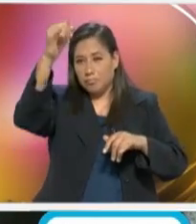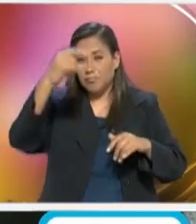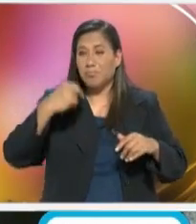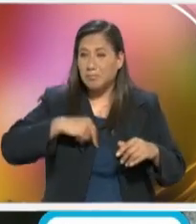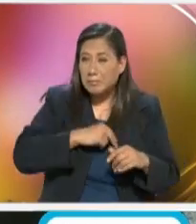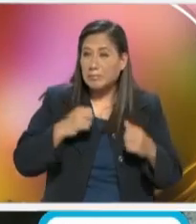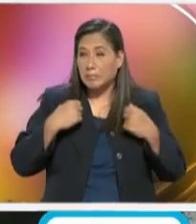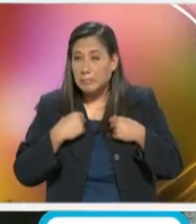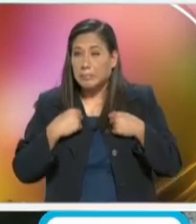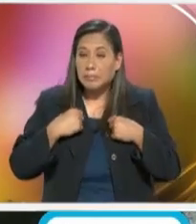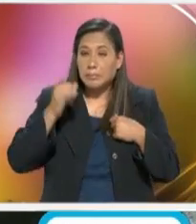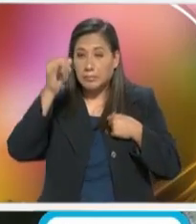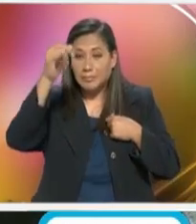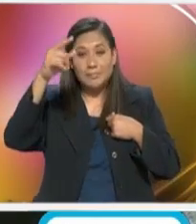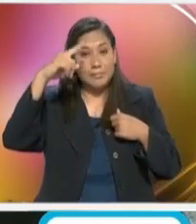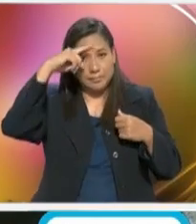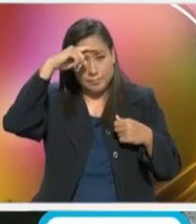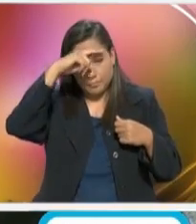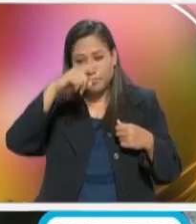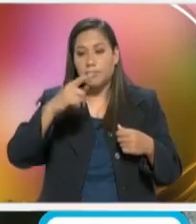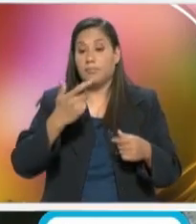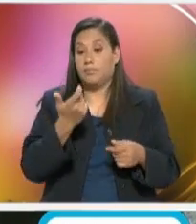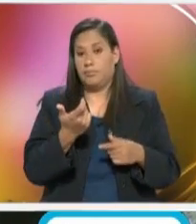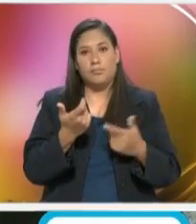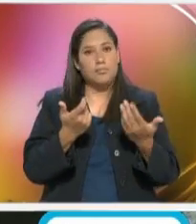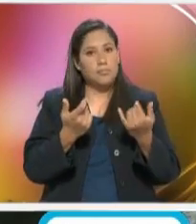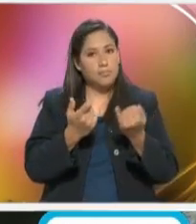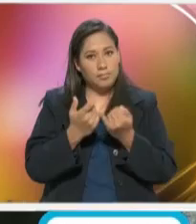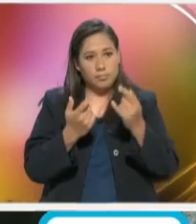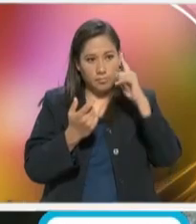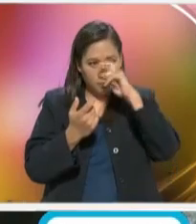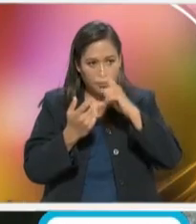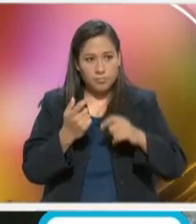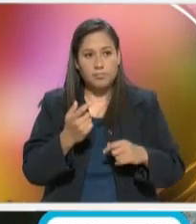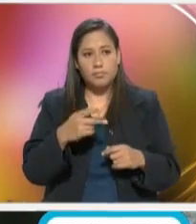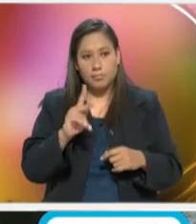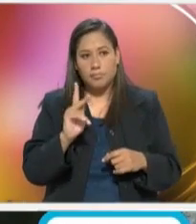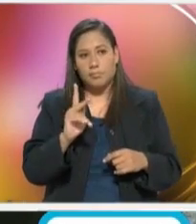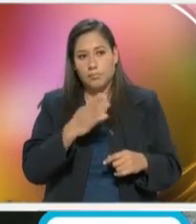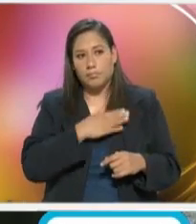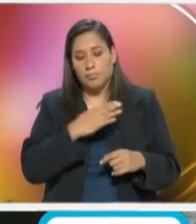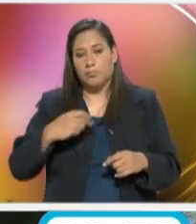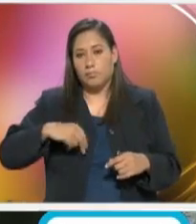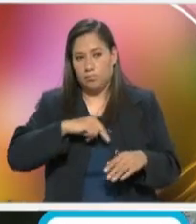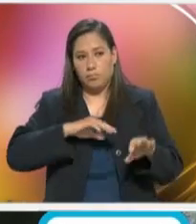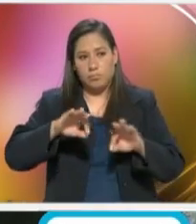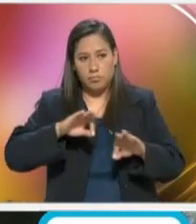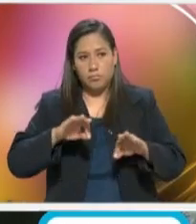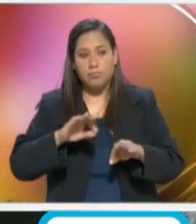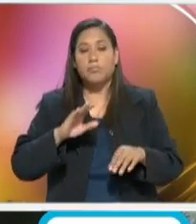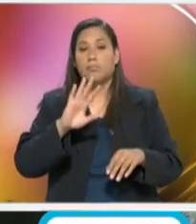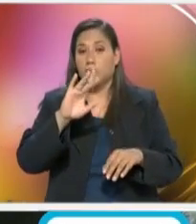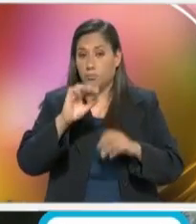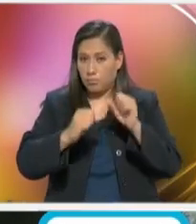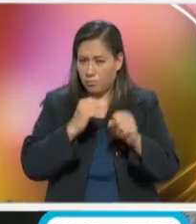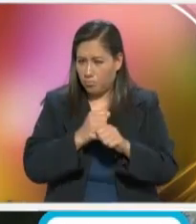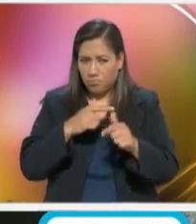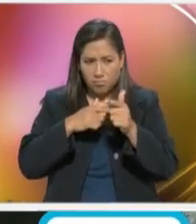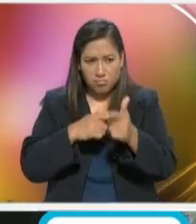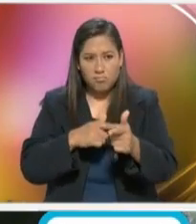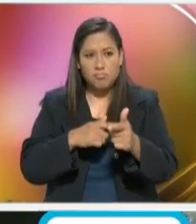llegar allá. Los recursos evidentemente también son un impedimento, Sí. pero bueno, pues estamos trabajando y con más de 50 años creo